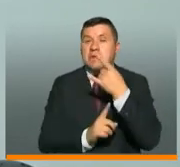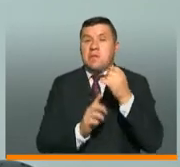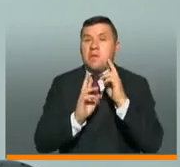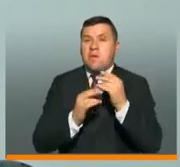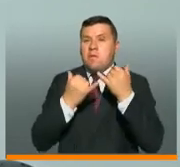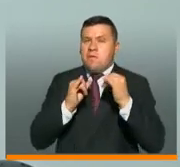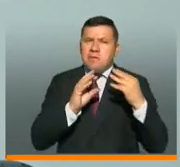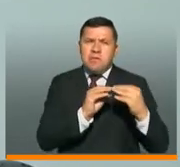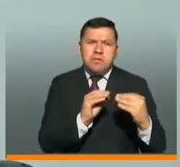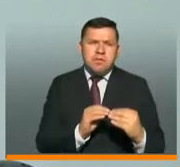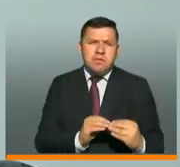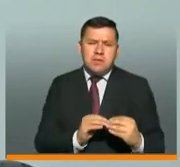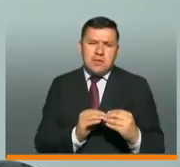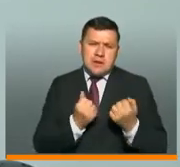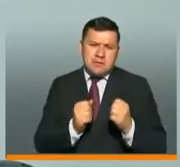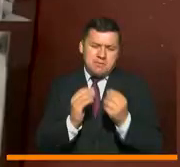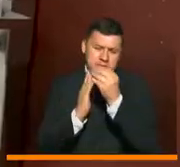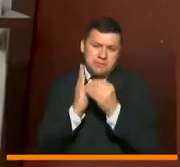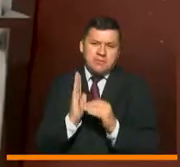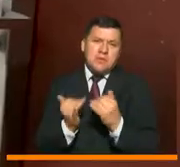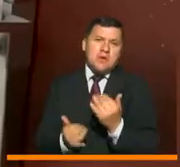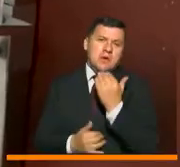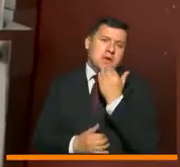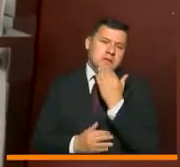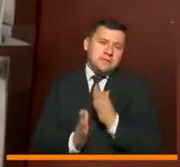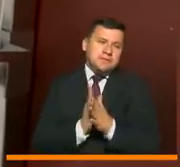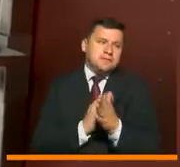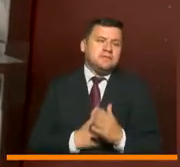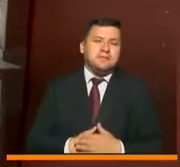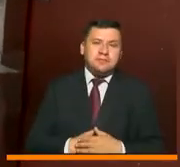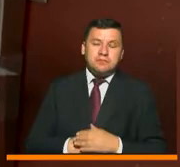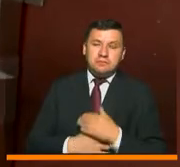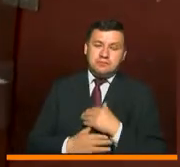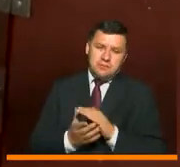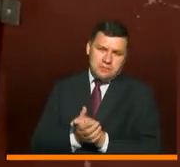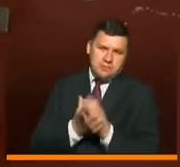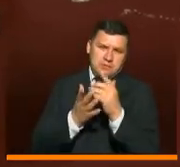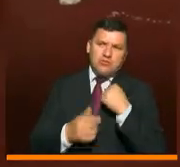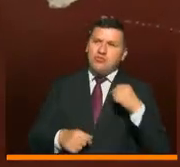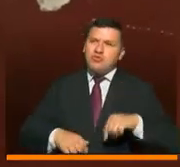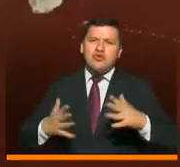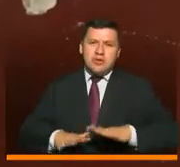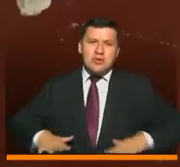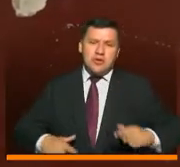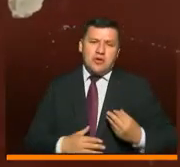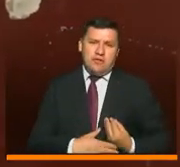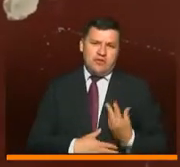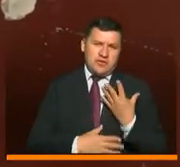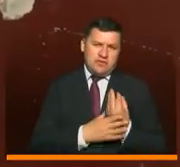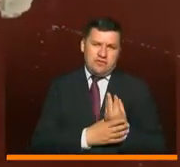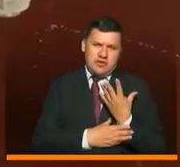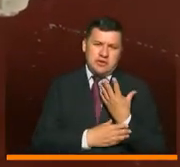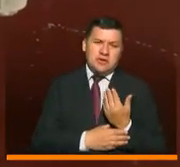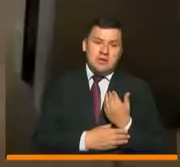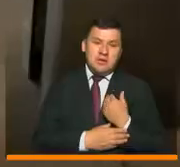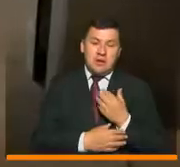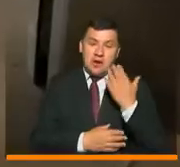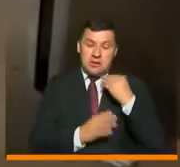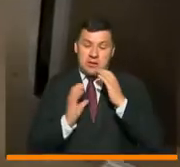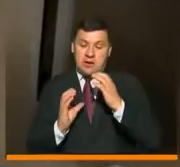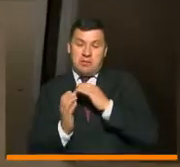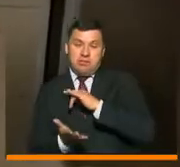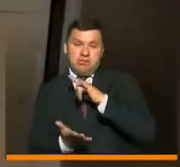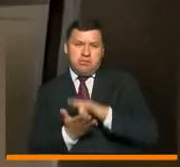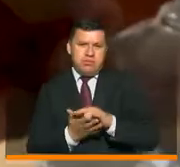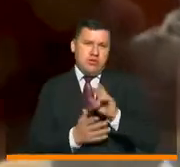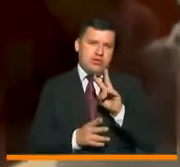terminar de consolidar los esfuerzos. Hoy, por ejemplo, le cuento que pues lo saludo desde Florencia. Estábamos justamente en Caquetá y Florencia, las